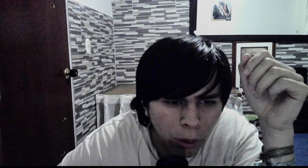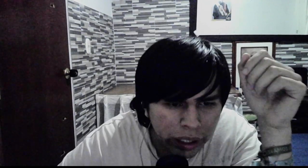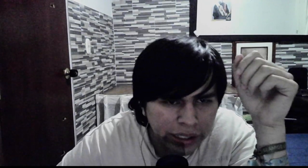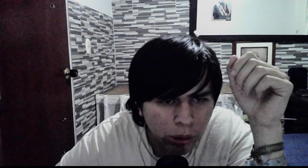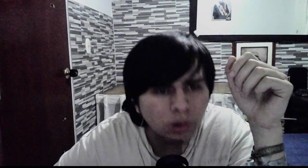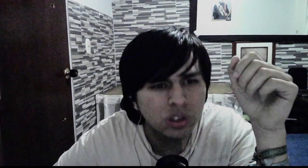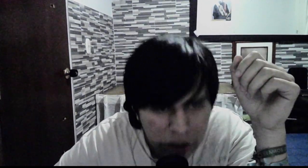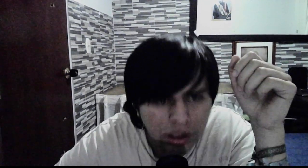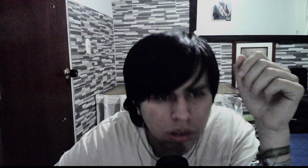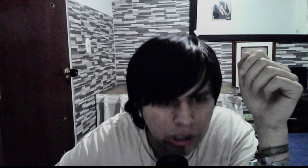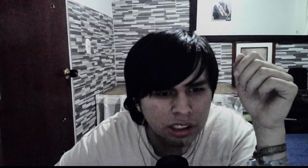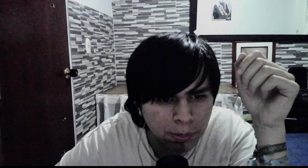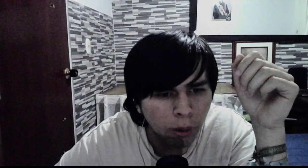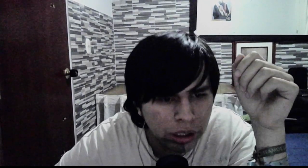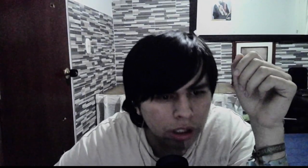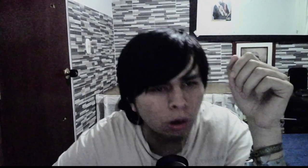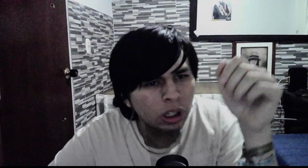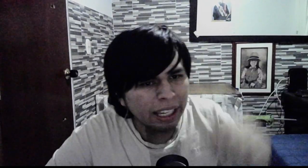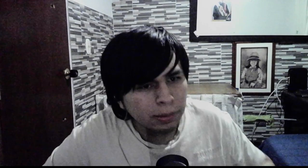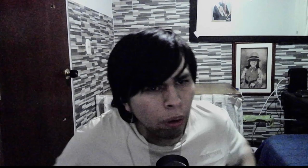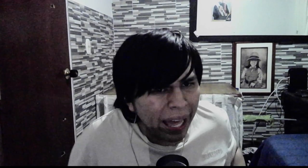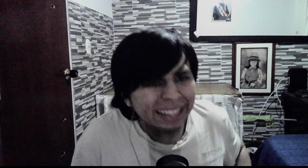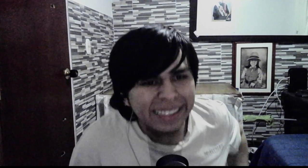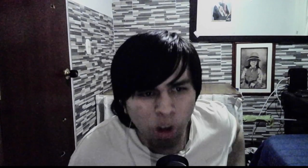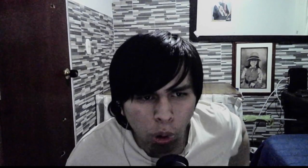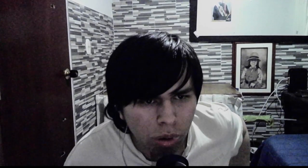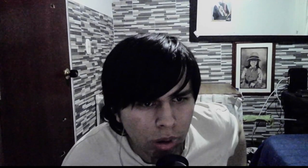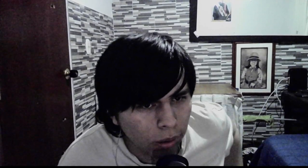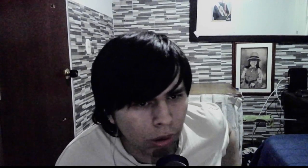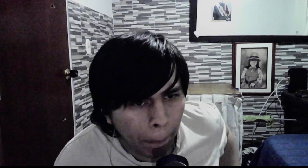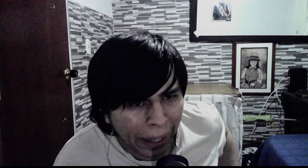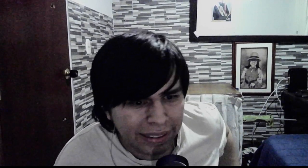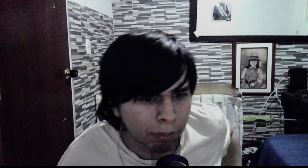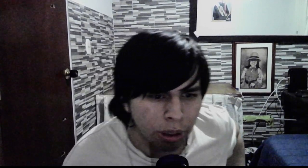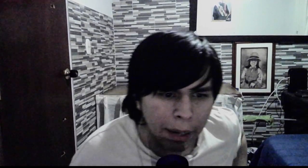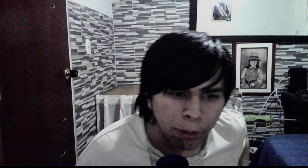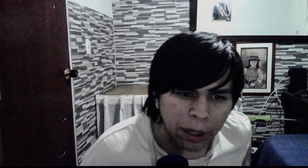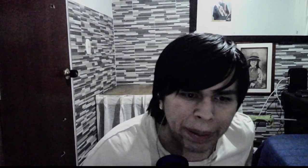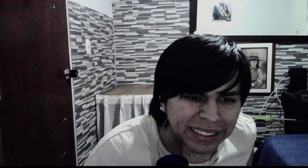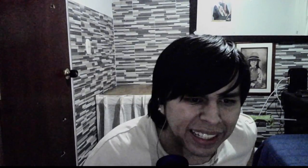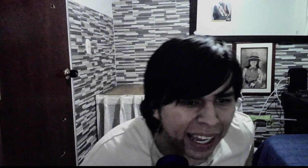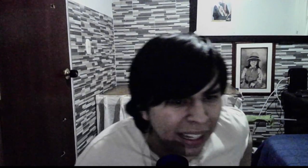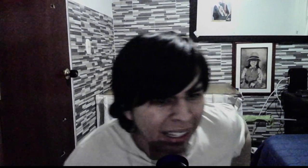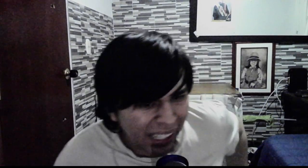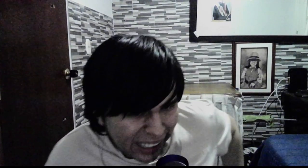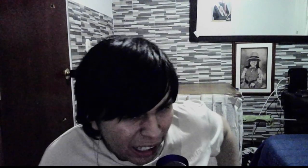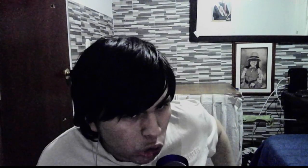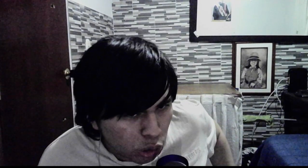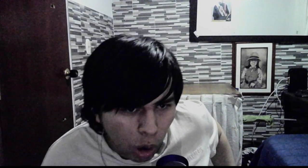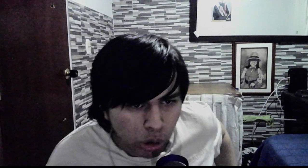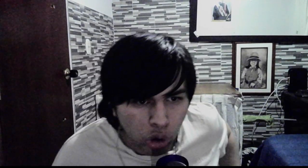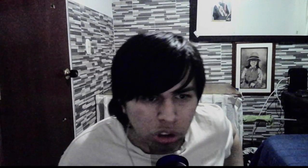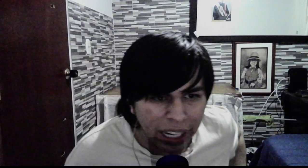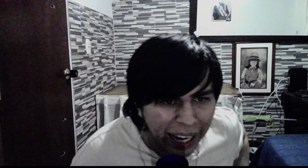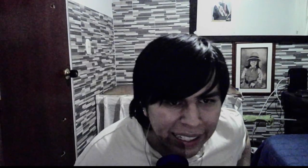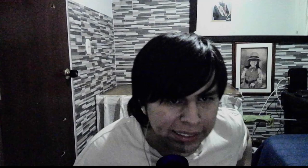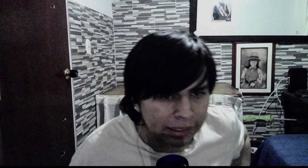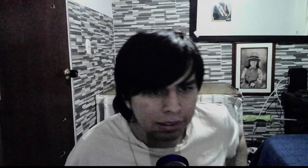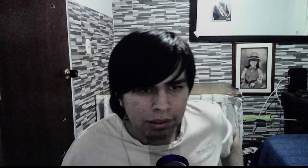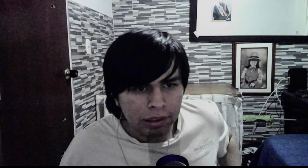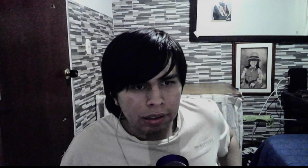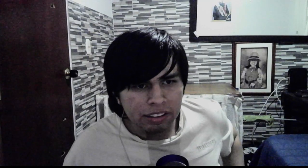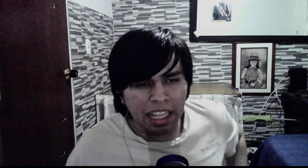esto es político sí señores es político que es moral no no no parece moral porque pareciera que los nuevos